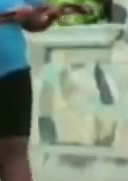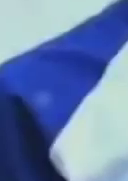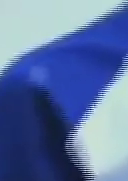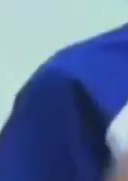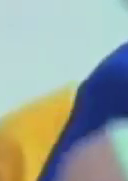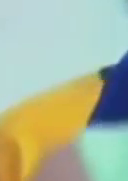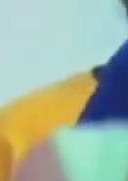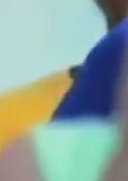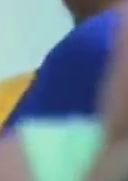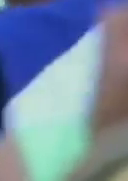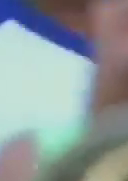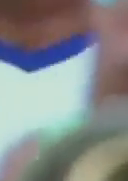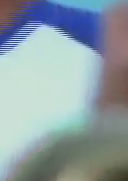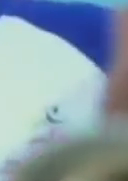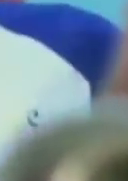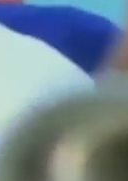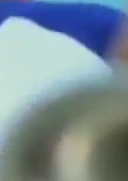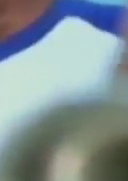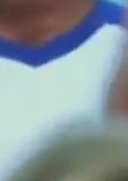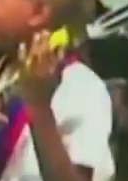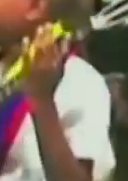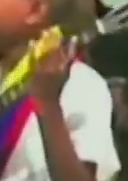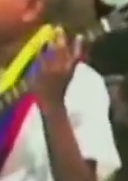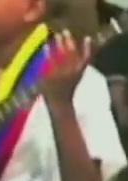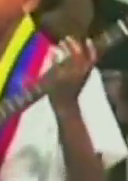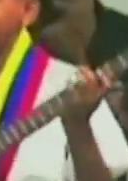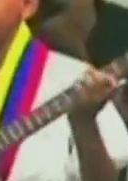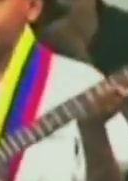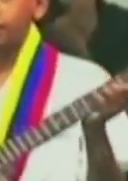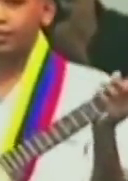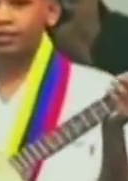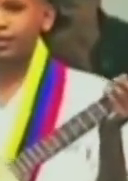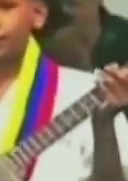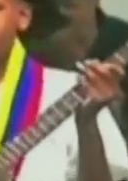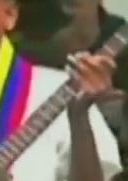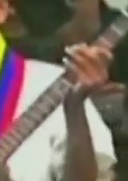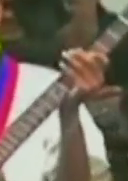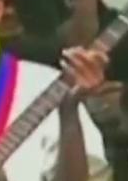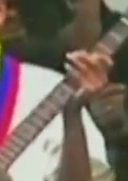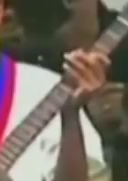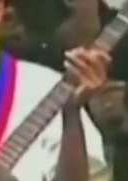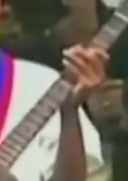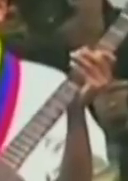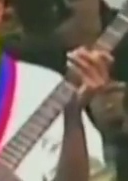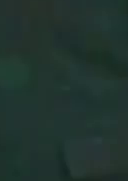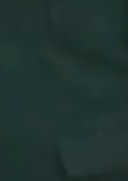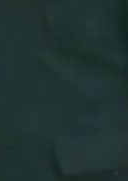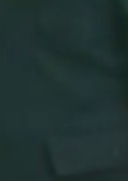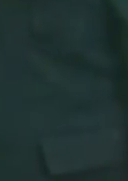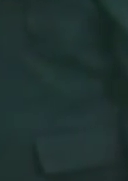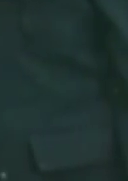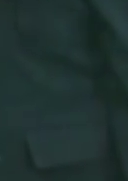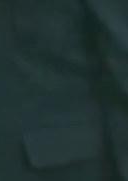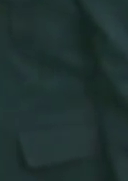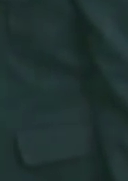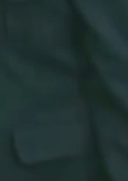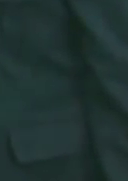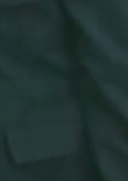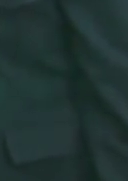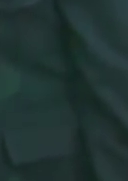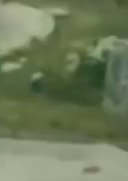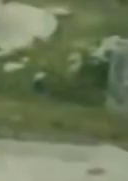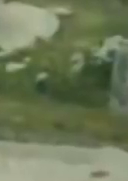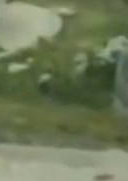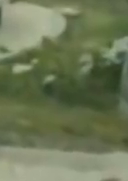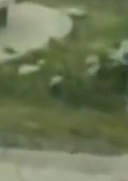ser nuestro regalo al legado del maestro José Antonio Abreu. Lo único que me queda decir es